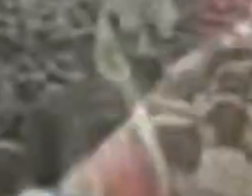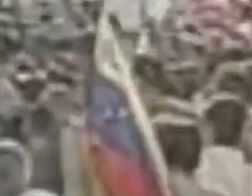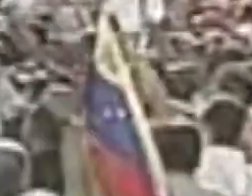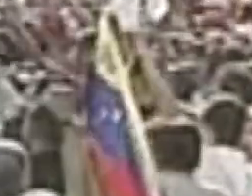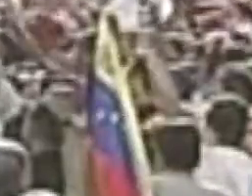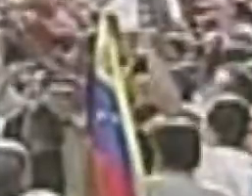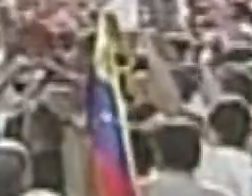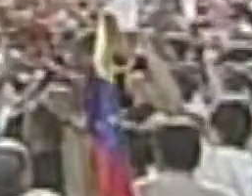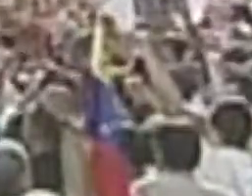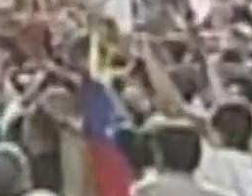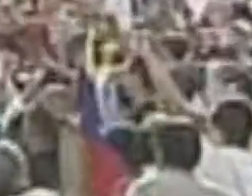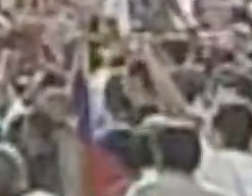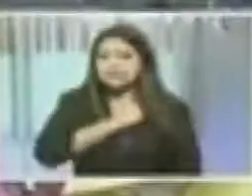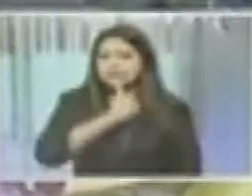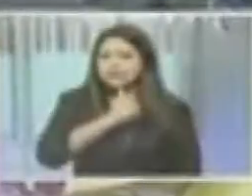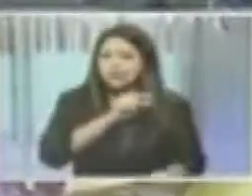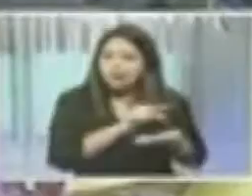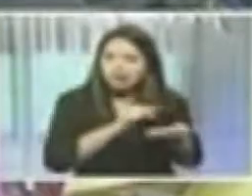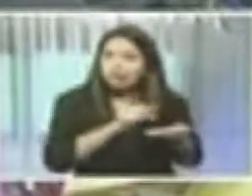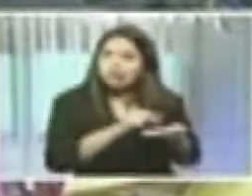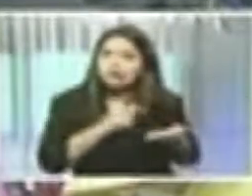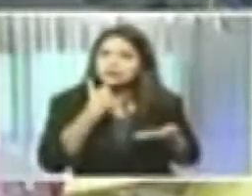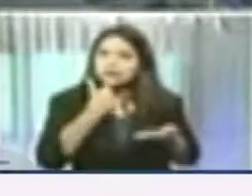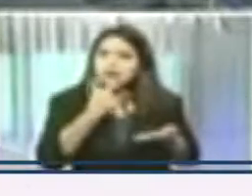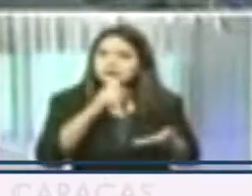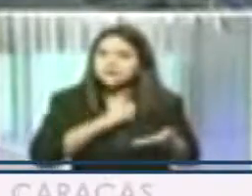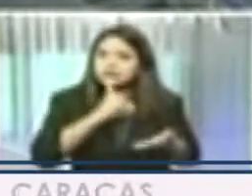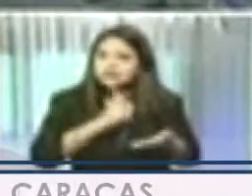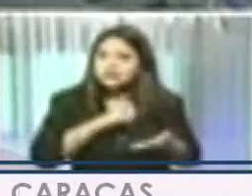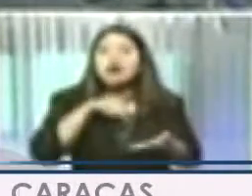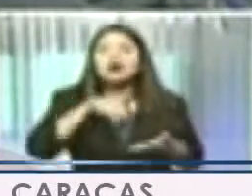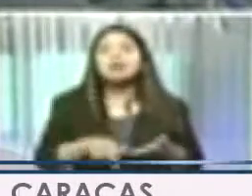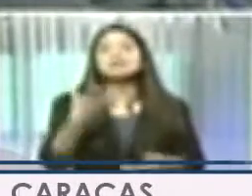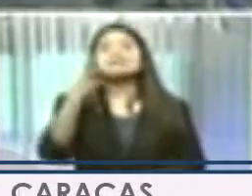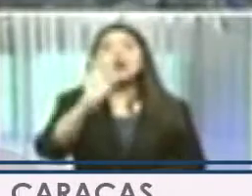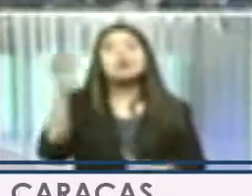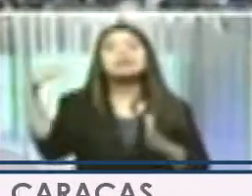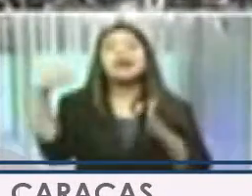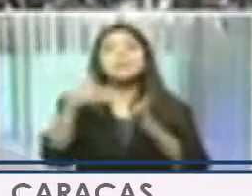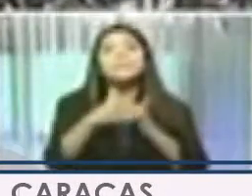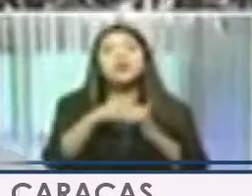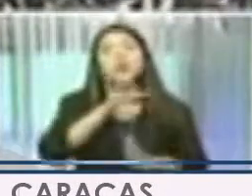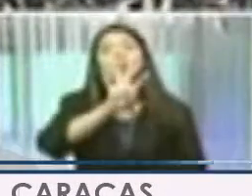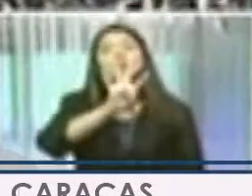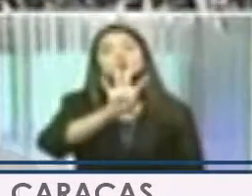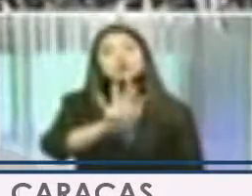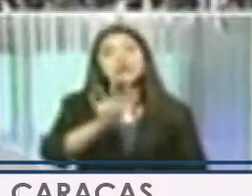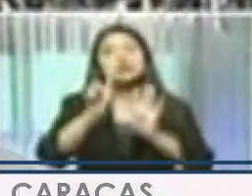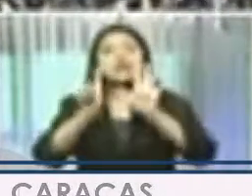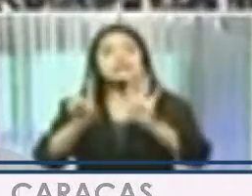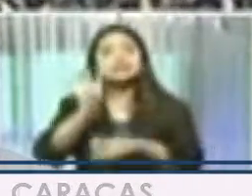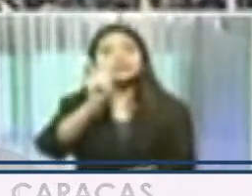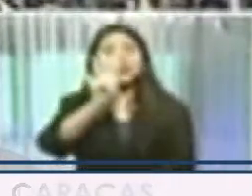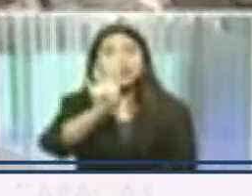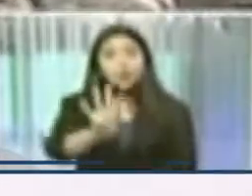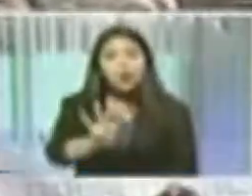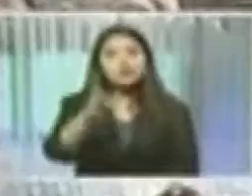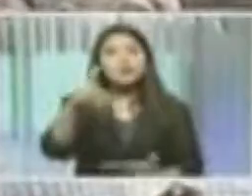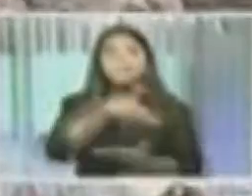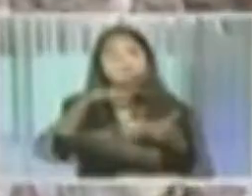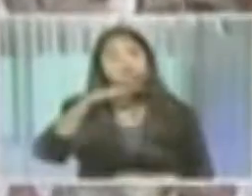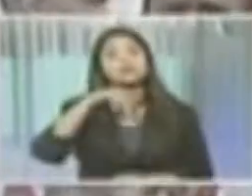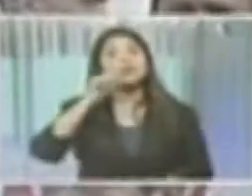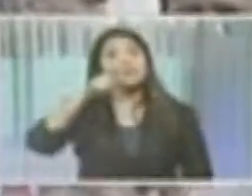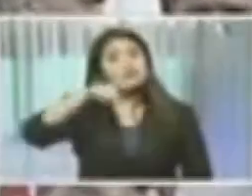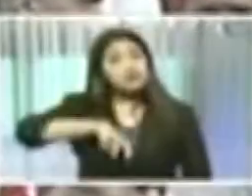tiempo que el resto de los sectores económicos estoy aprobando 50 mil 464 millones de